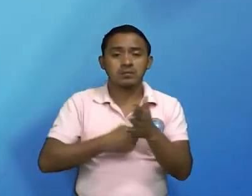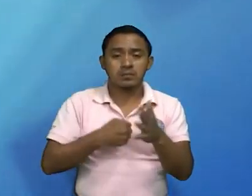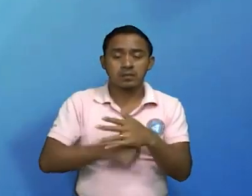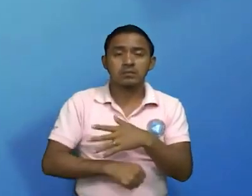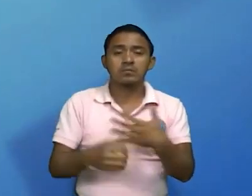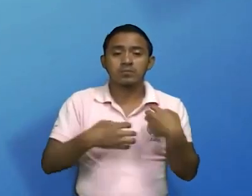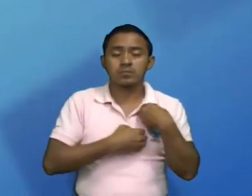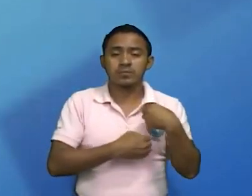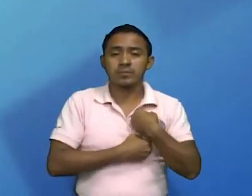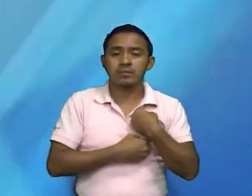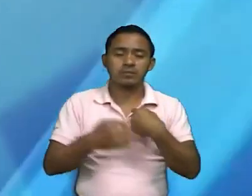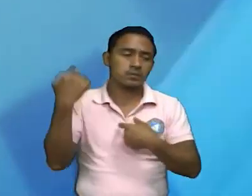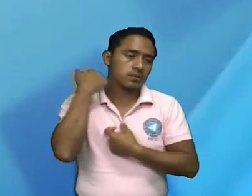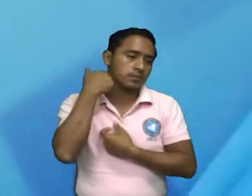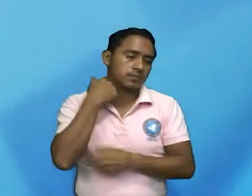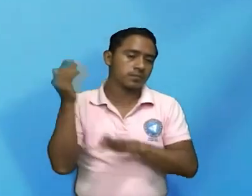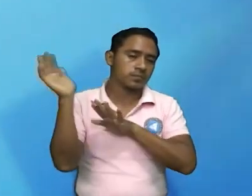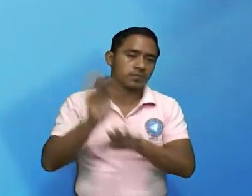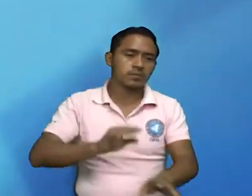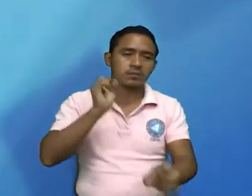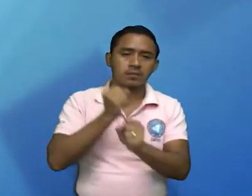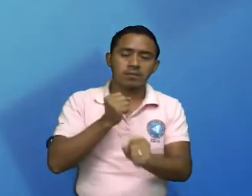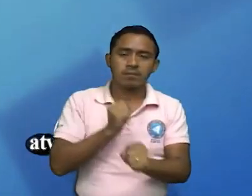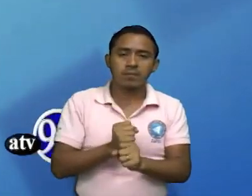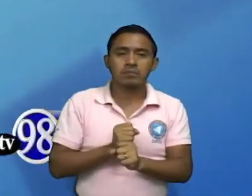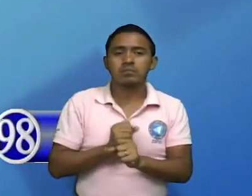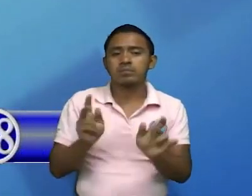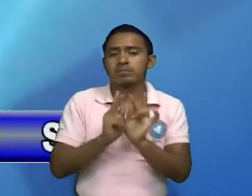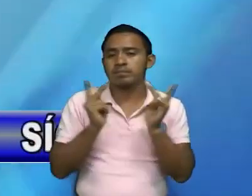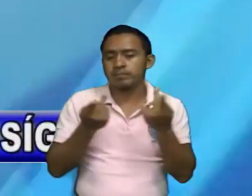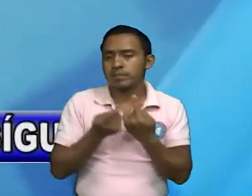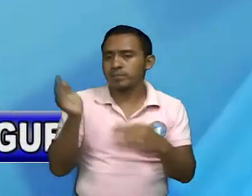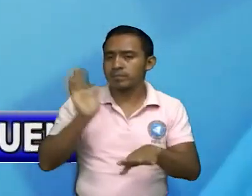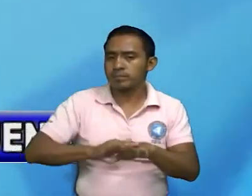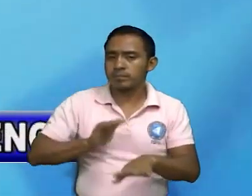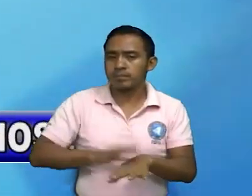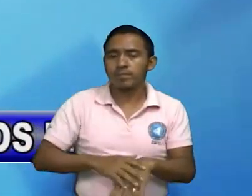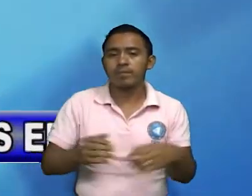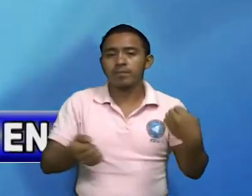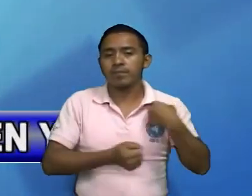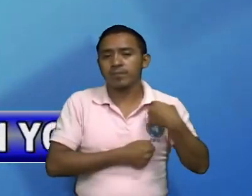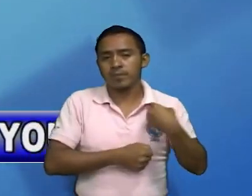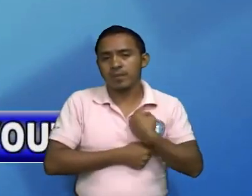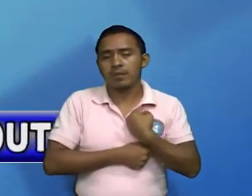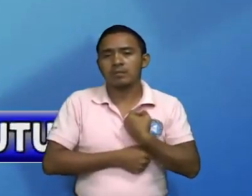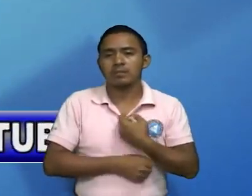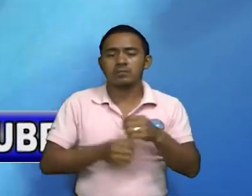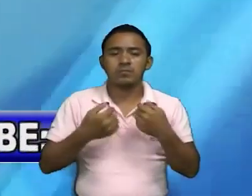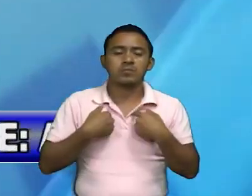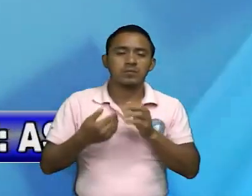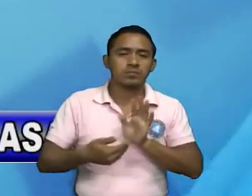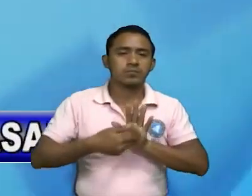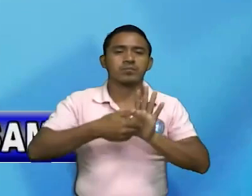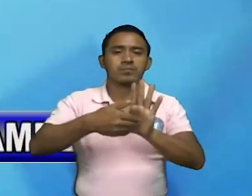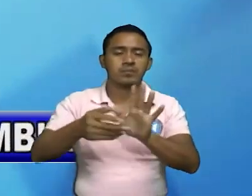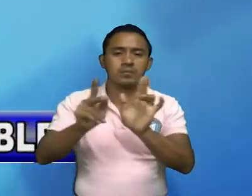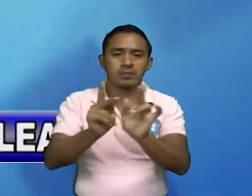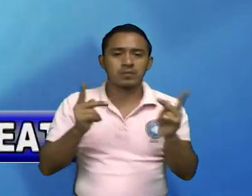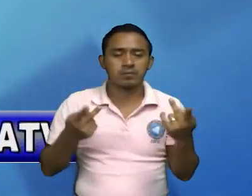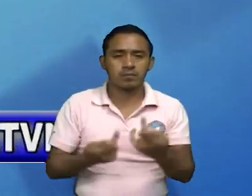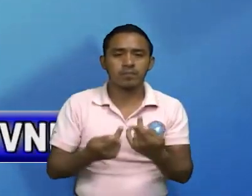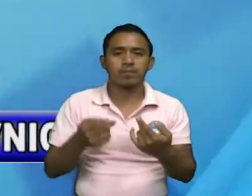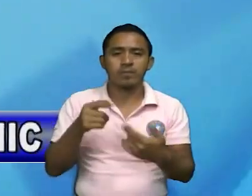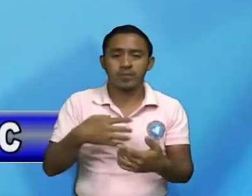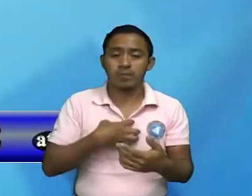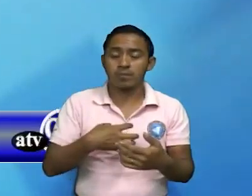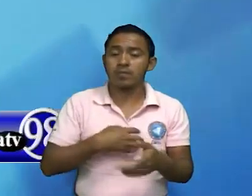presente en todas las tareas que nuestro pueblo demanda, un ejército que sirve al pueblo, que es